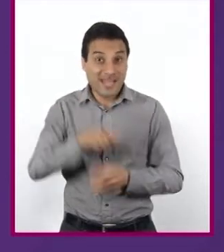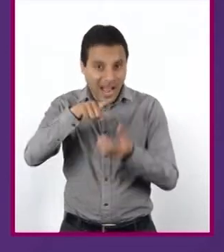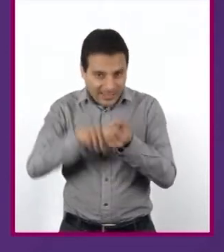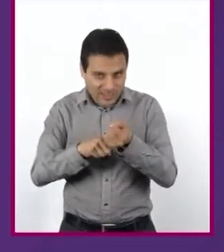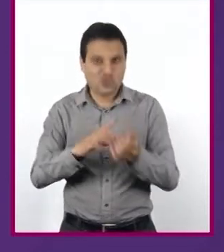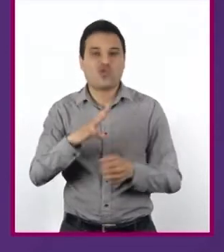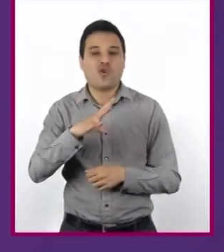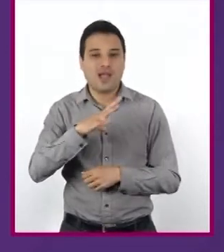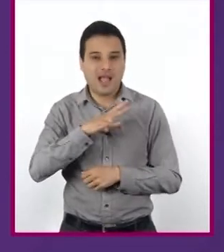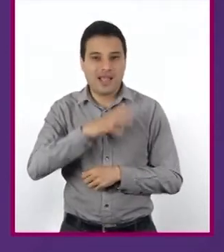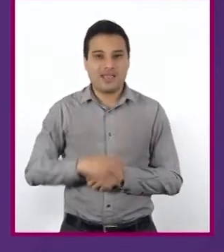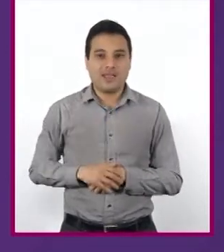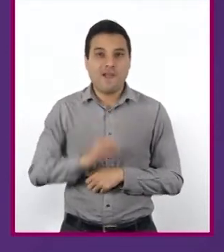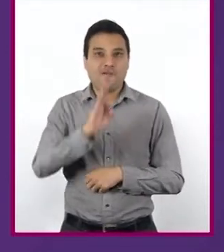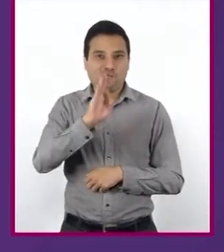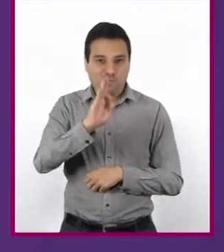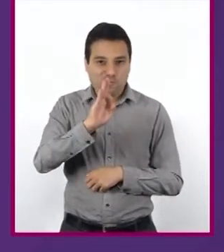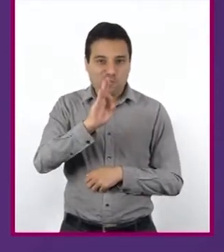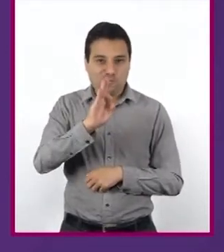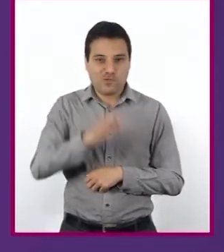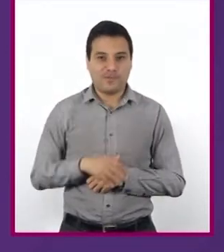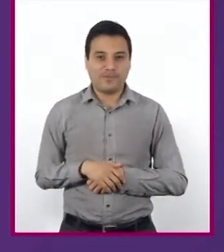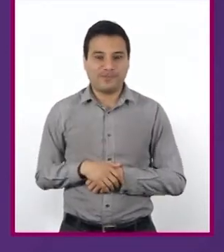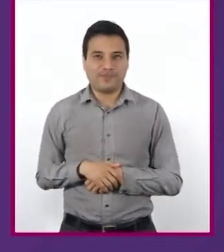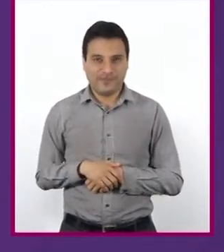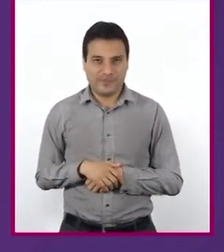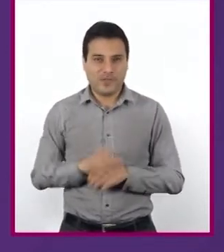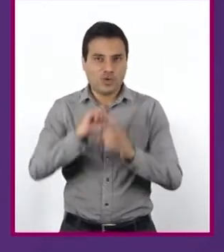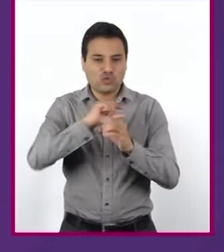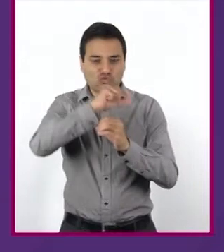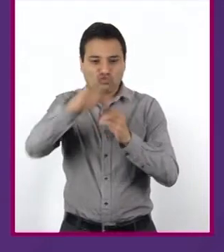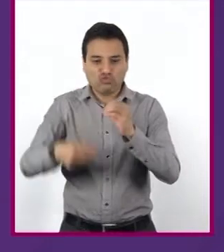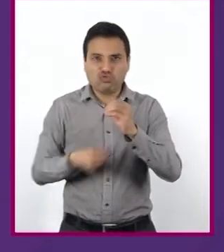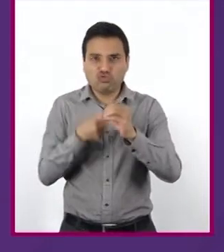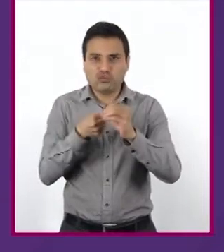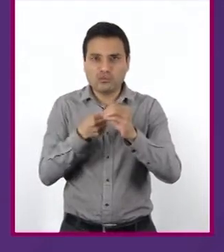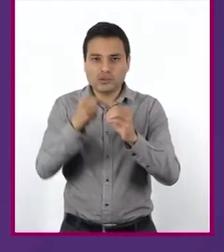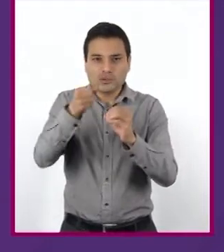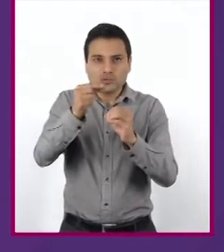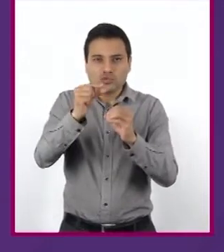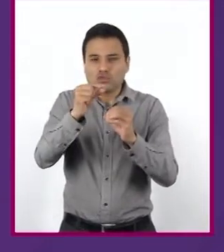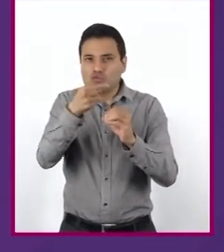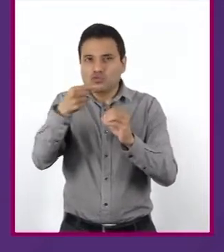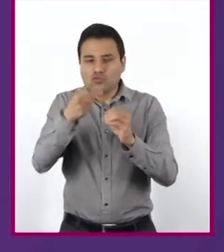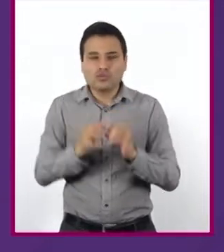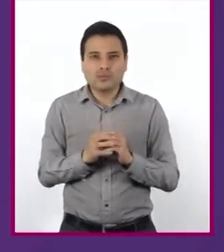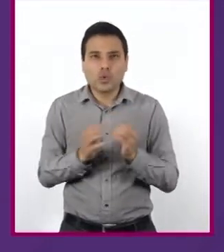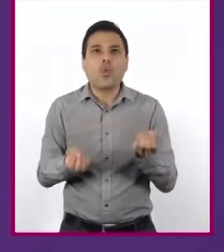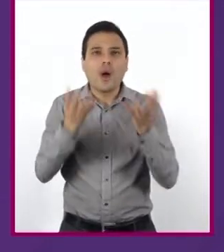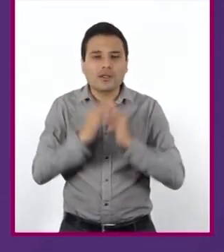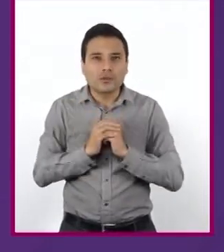encuentra el flúor, los átomos de los elementos de este grupo tienen